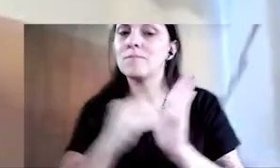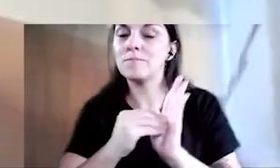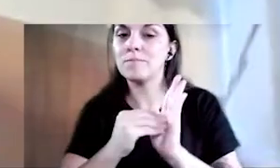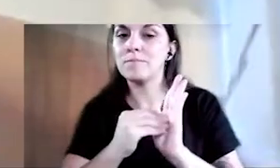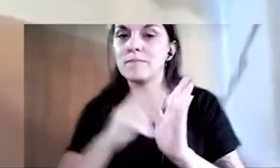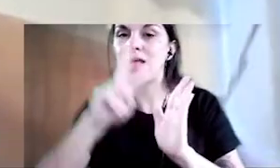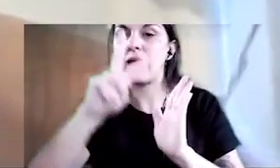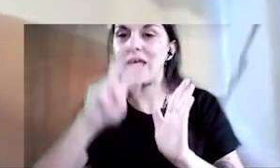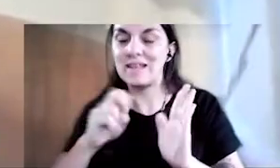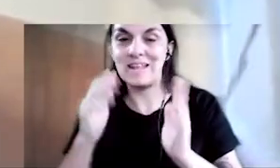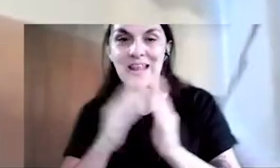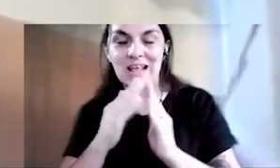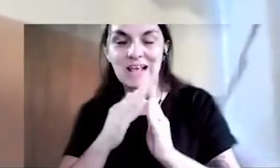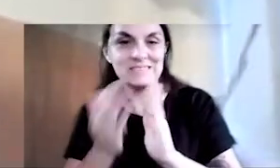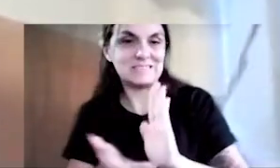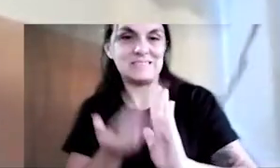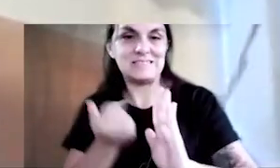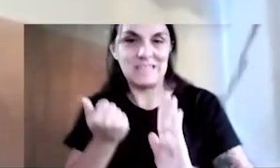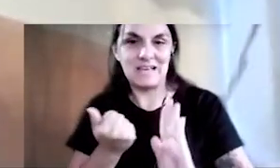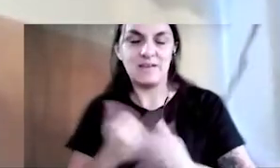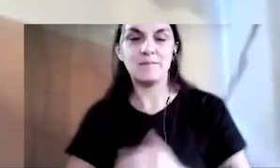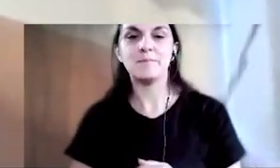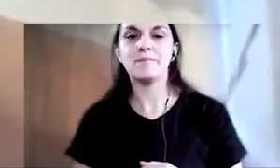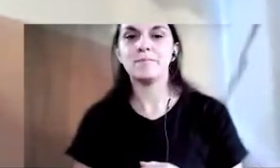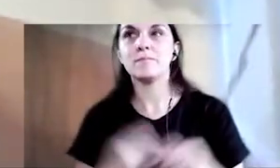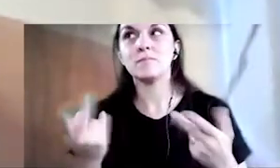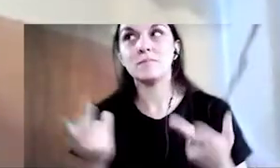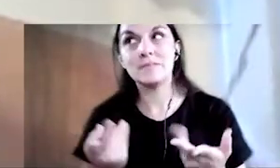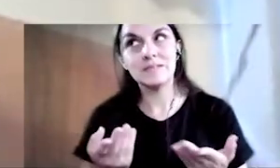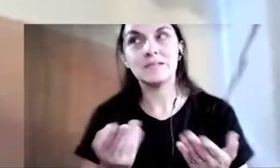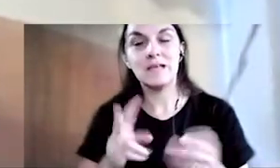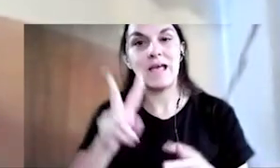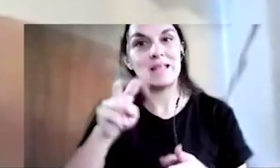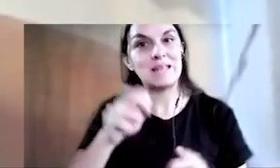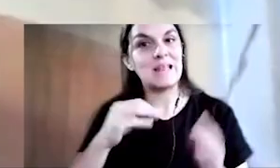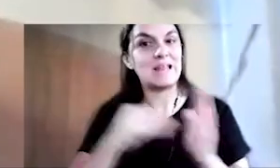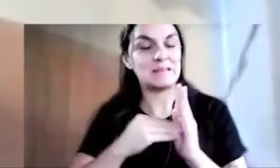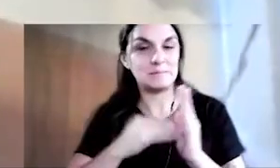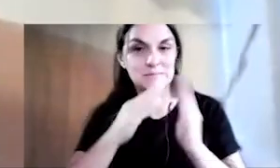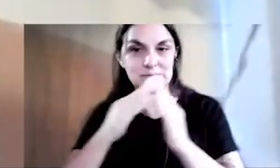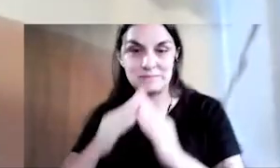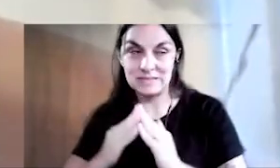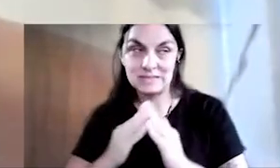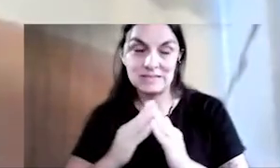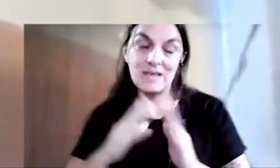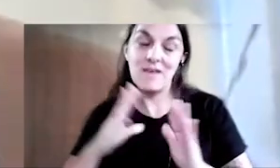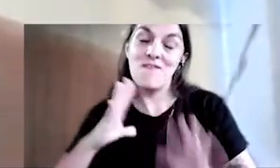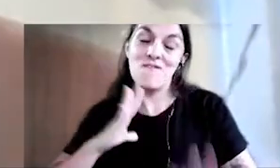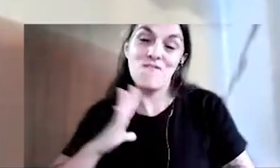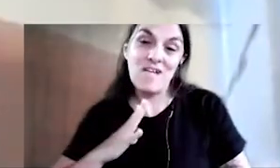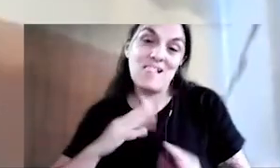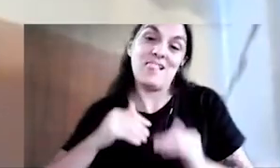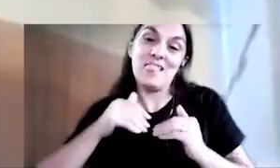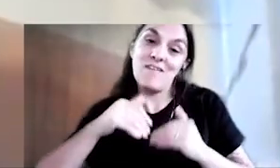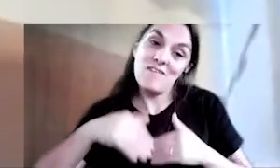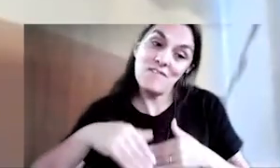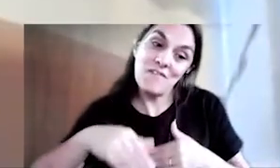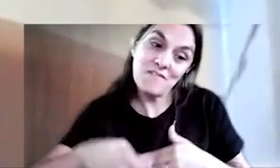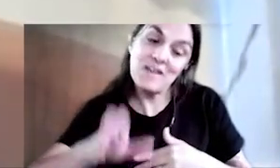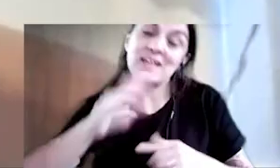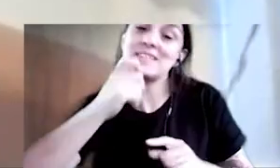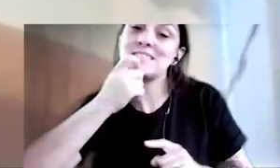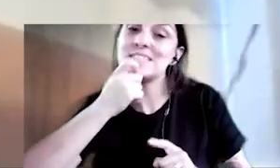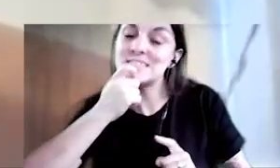alquiler en casa habitación. Entonces, y al alquiler de determinados inmuebles. Tenemos que ver si esto, por algún